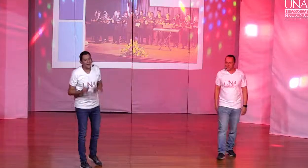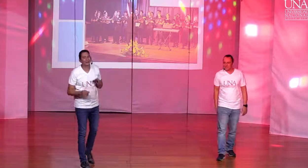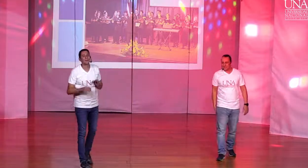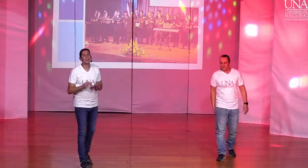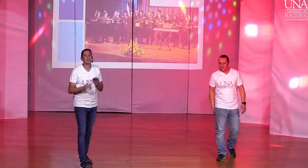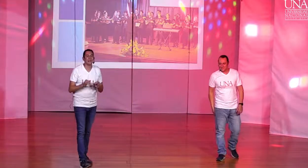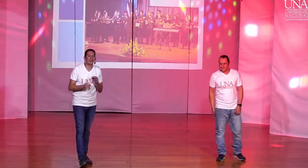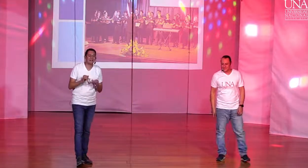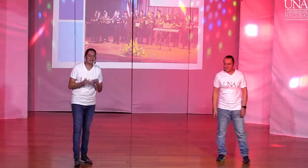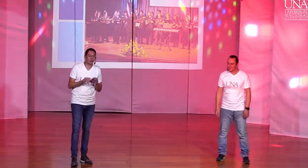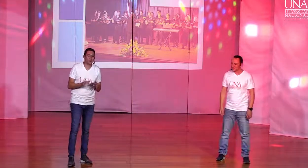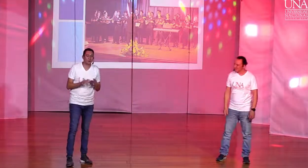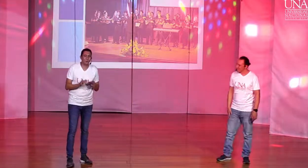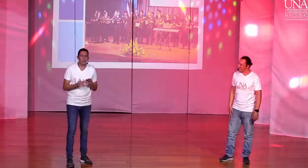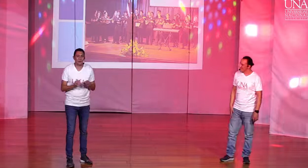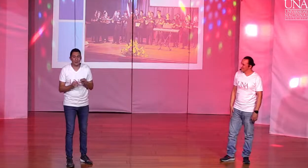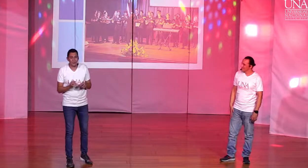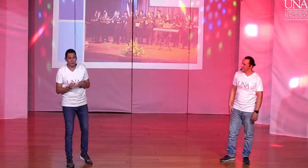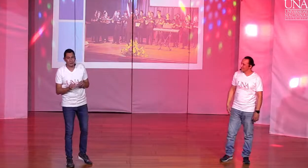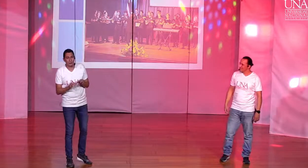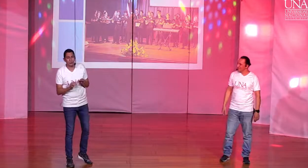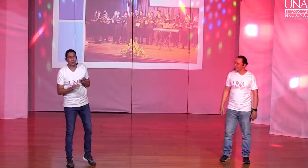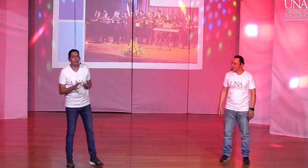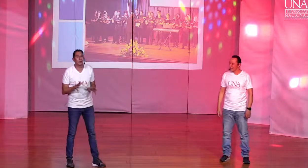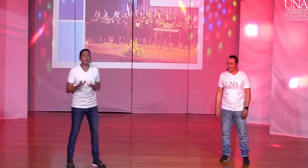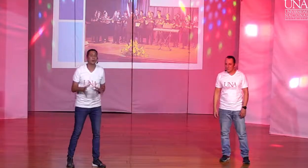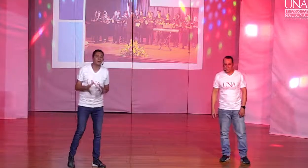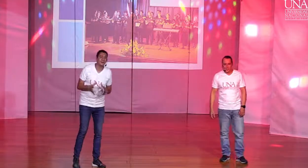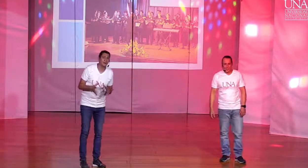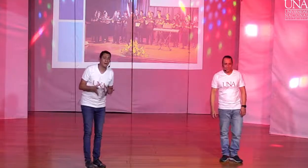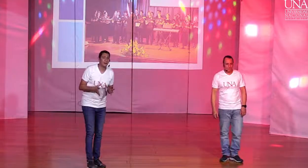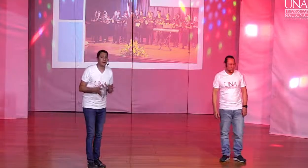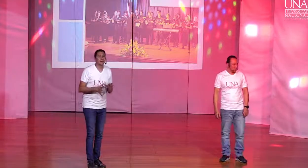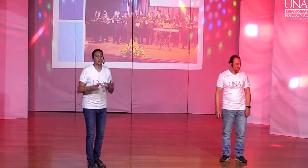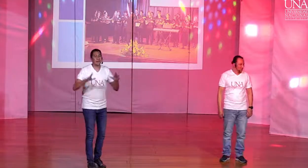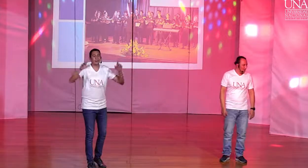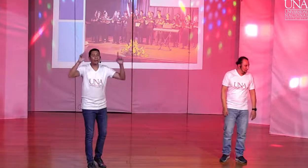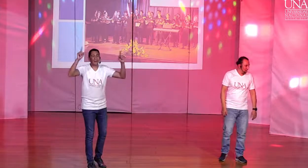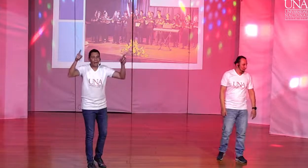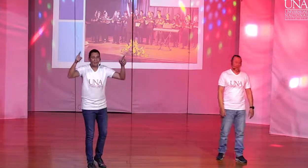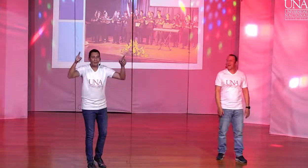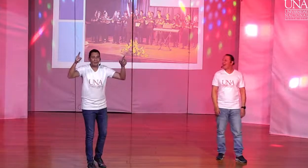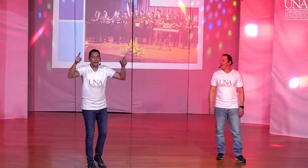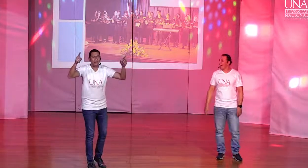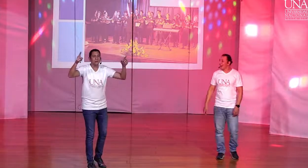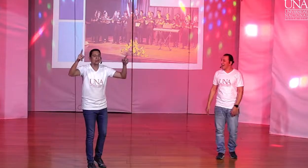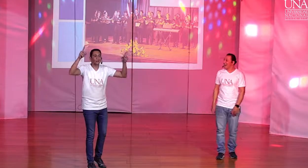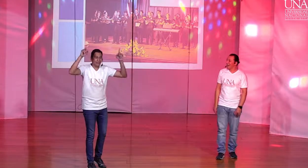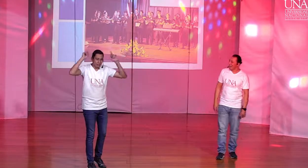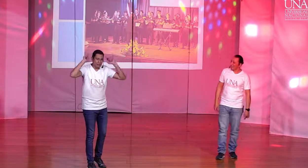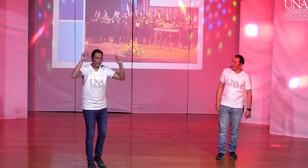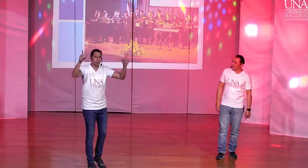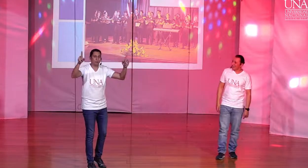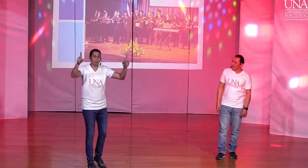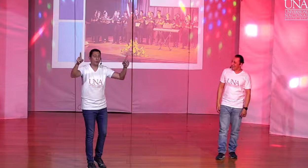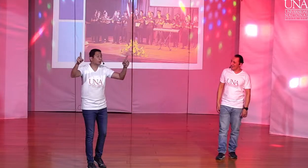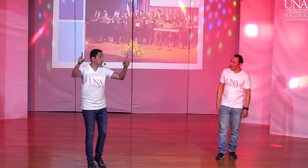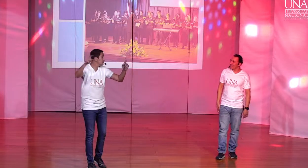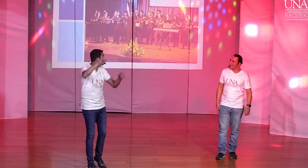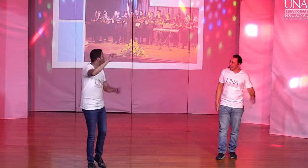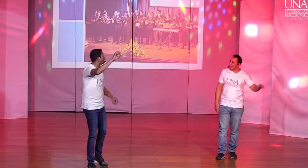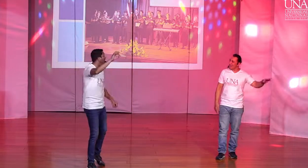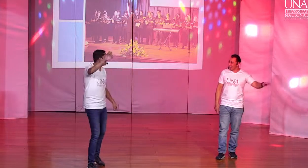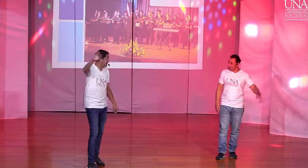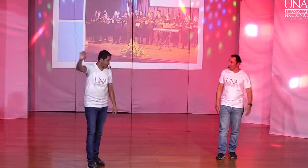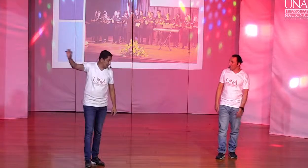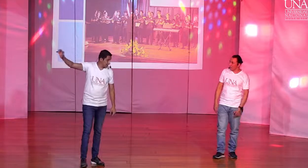Y ojalá que ustedes ahí en el chat puedan compartirnos a todos y a todas. Llegamos más la segunda vez y lo hicimos por...